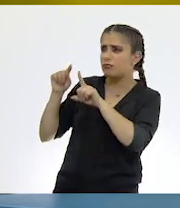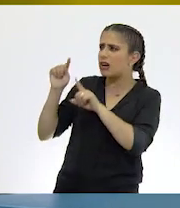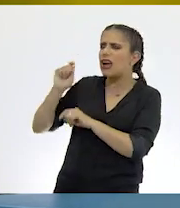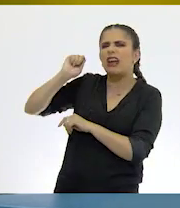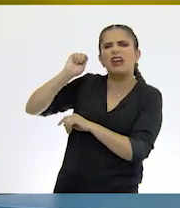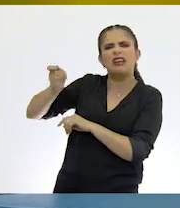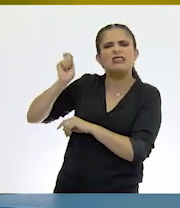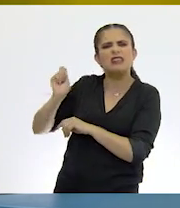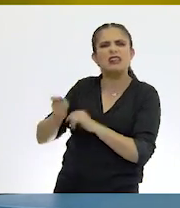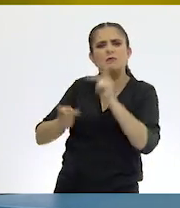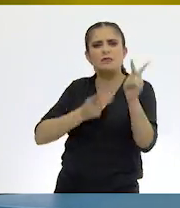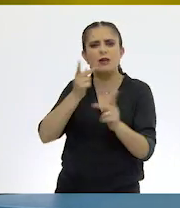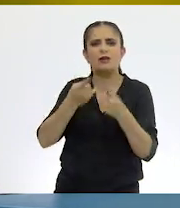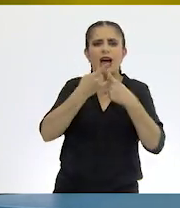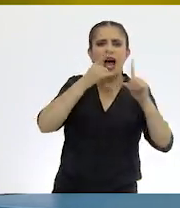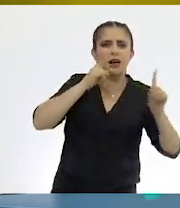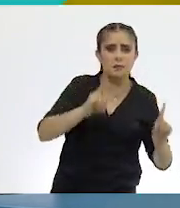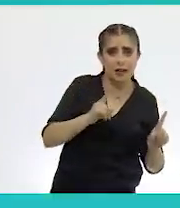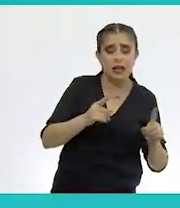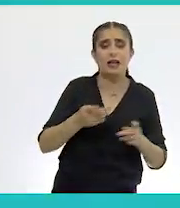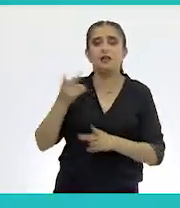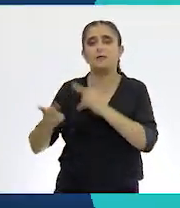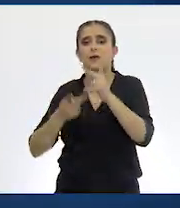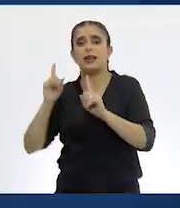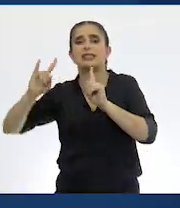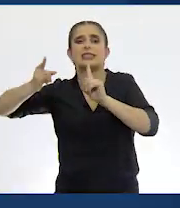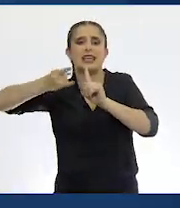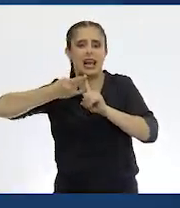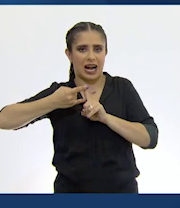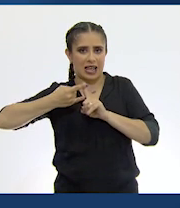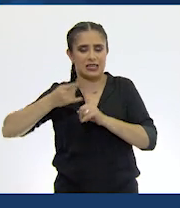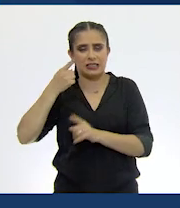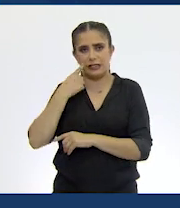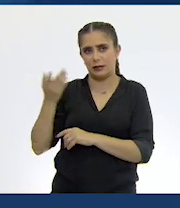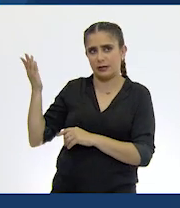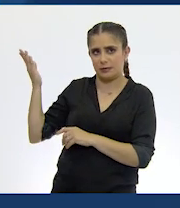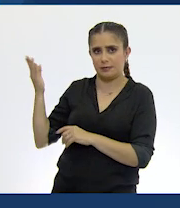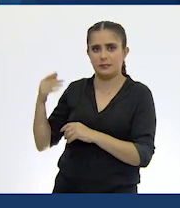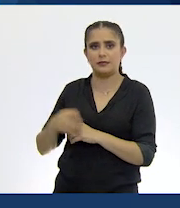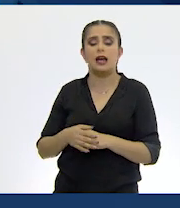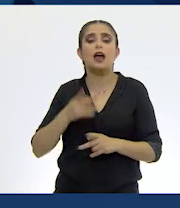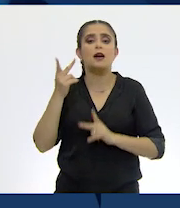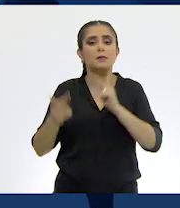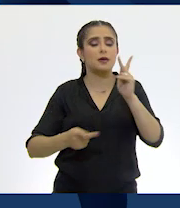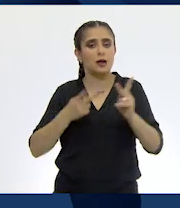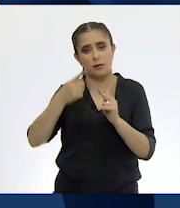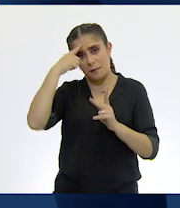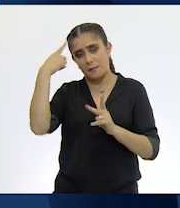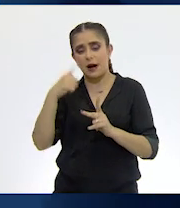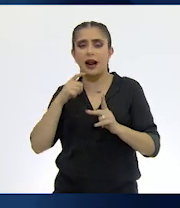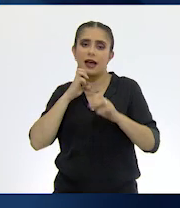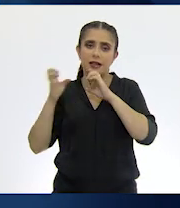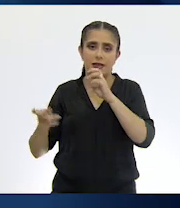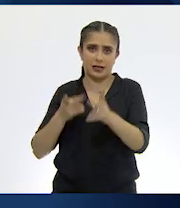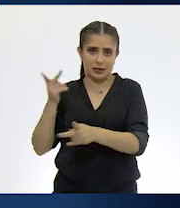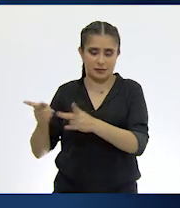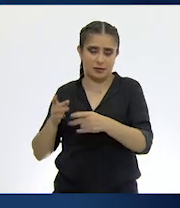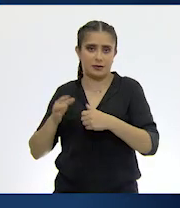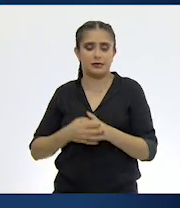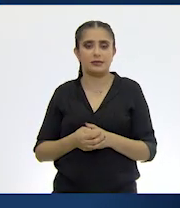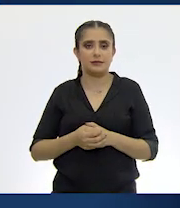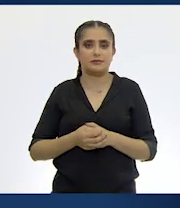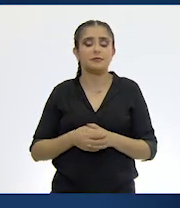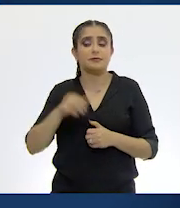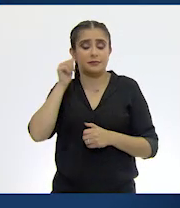aspectos de las preguntas abiertas y cerradas en tu entrevista. Y ahí dice, preguntas para la entrevista. En casi todas